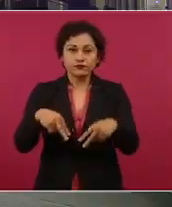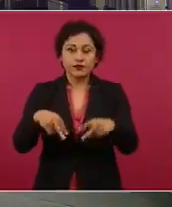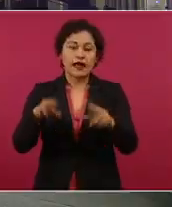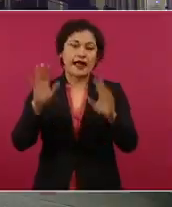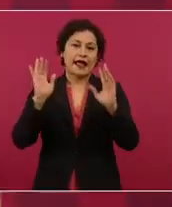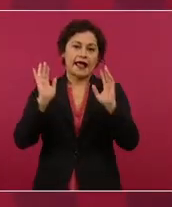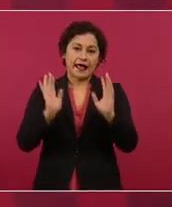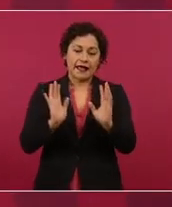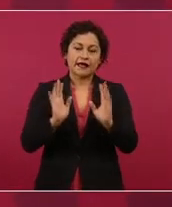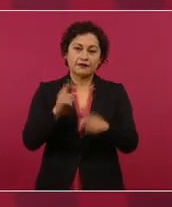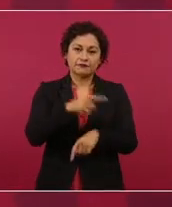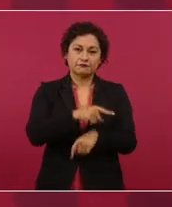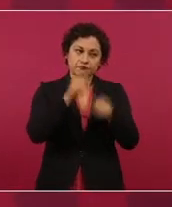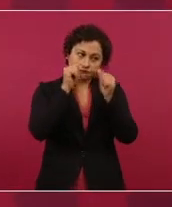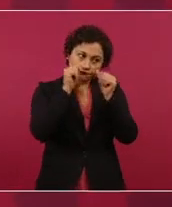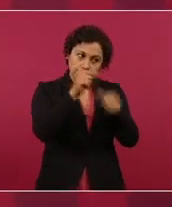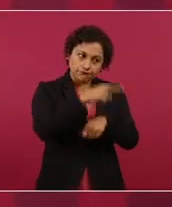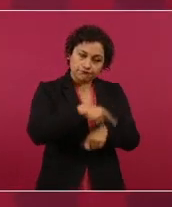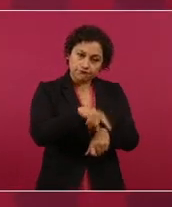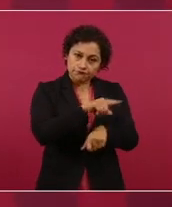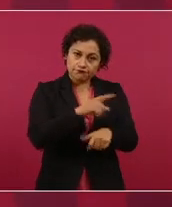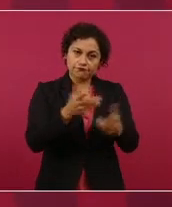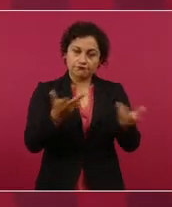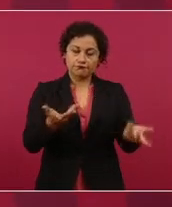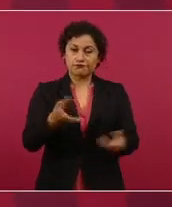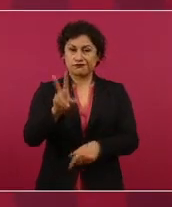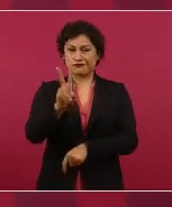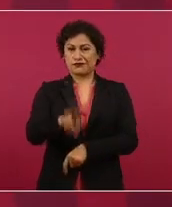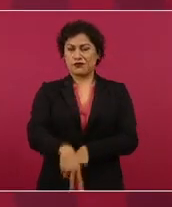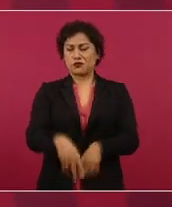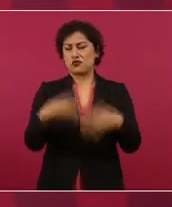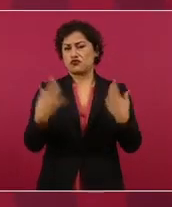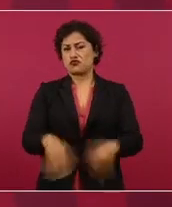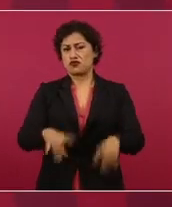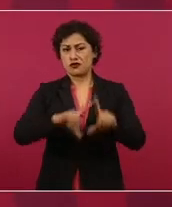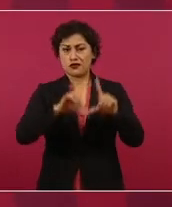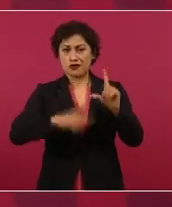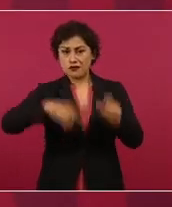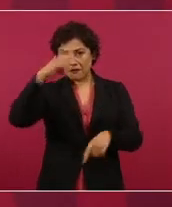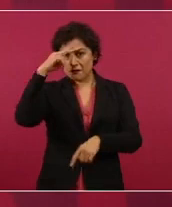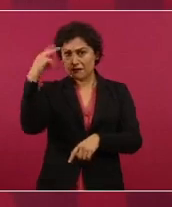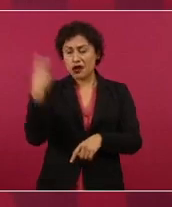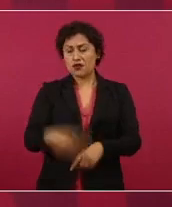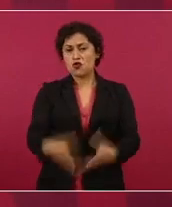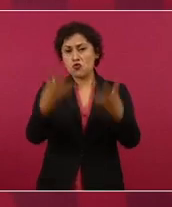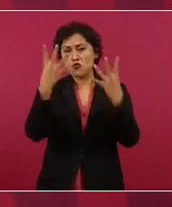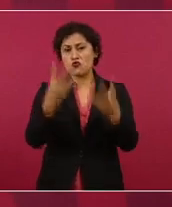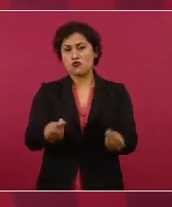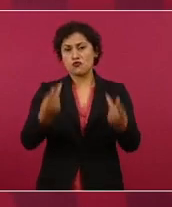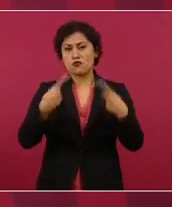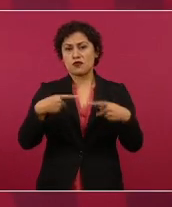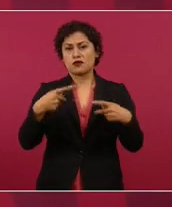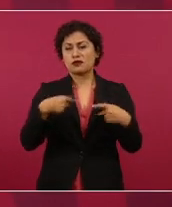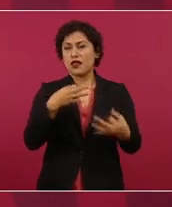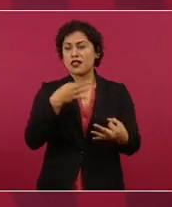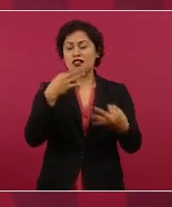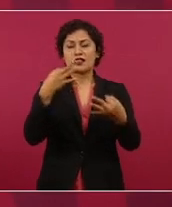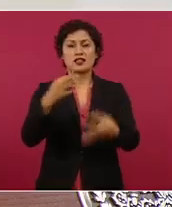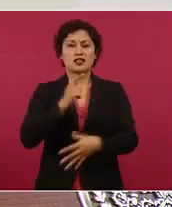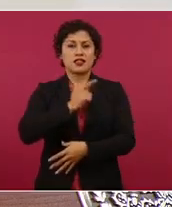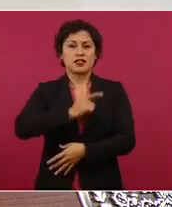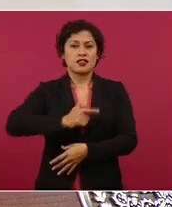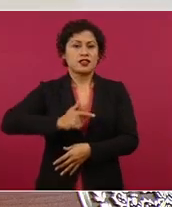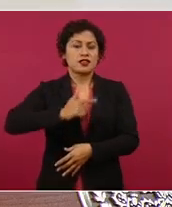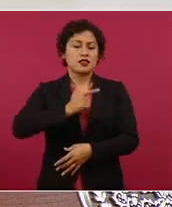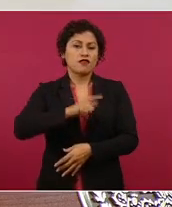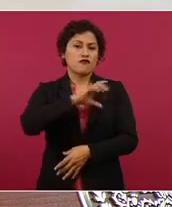excepcional la afición que hay en México por el fútbol. ¿Y por el